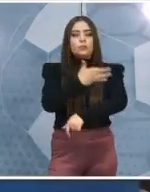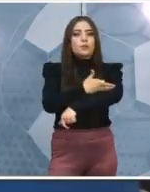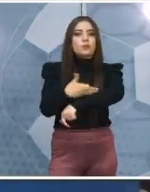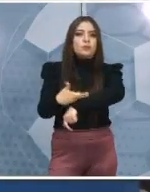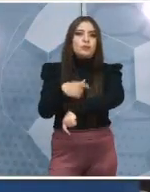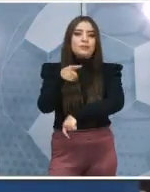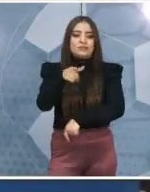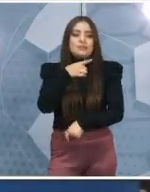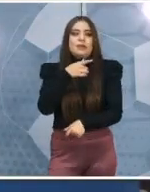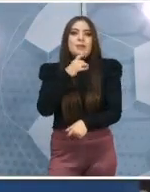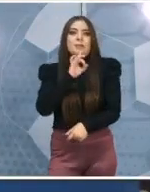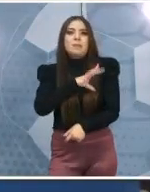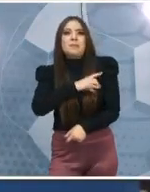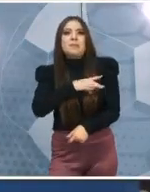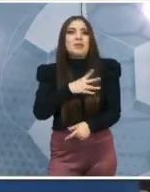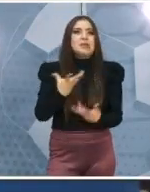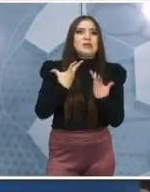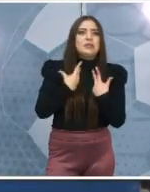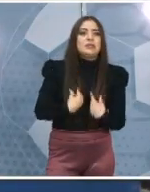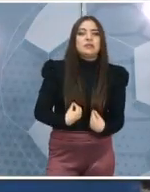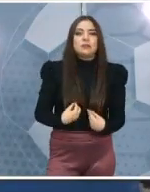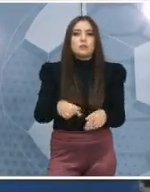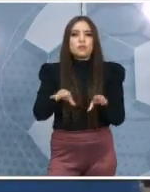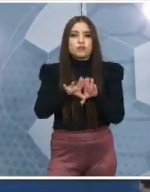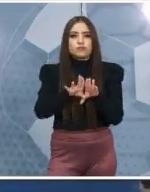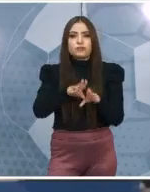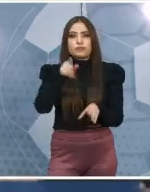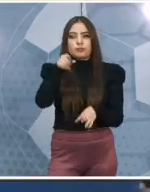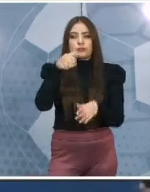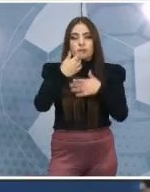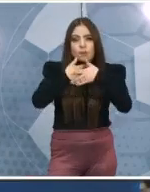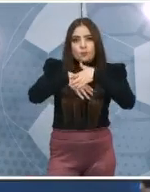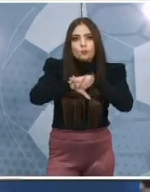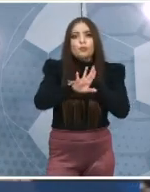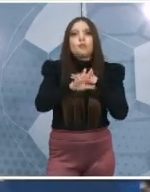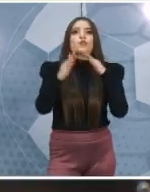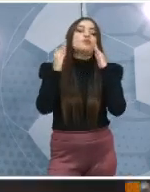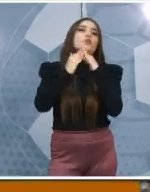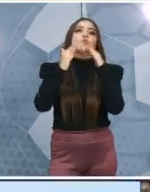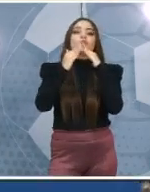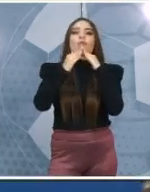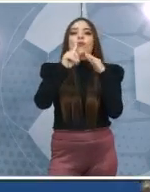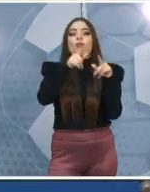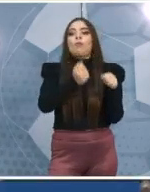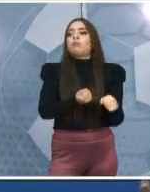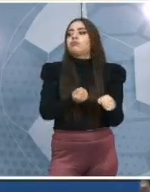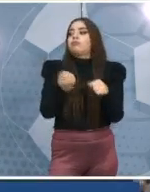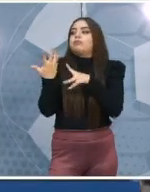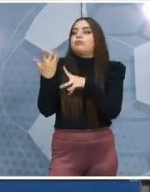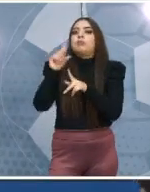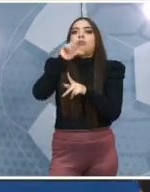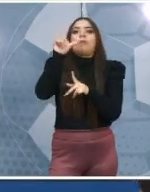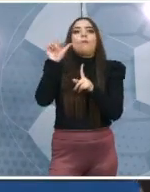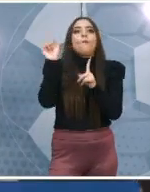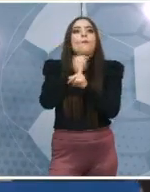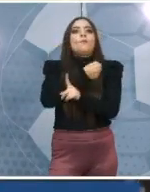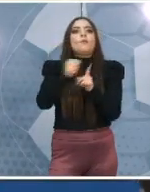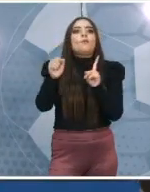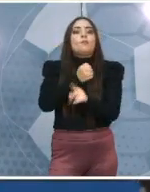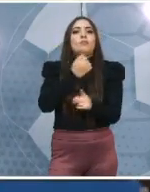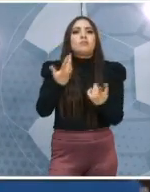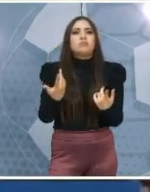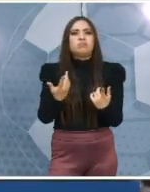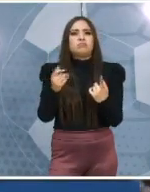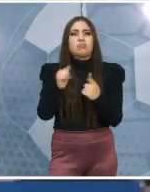tiene pavor. Se metieron a su casa, se los llevan, los golpean, se les pasa la mano, los llevan a...